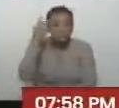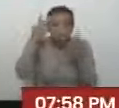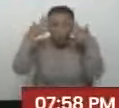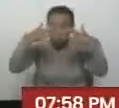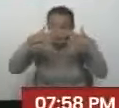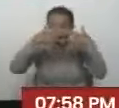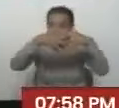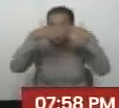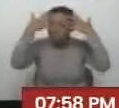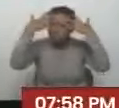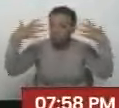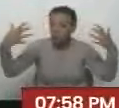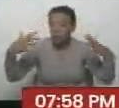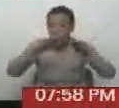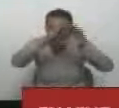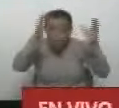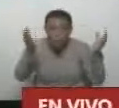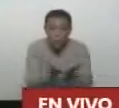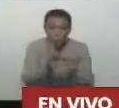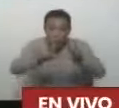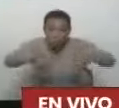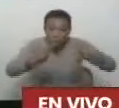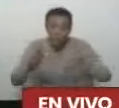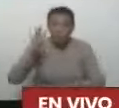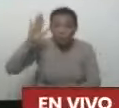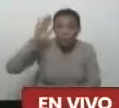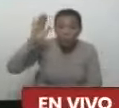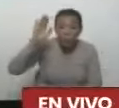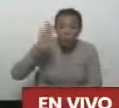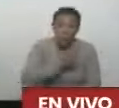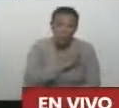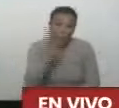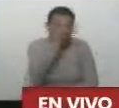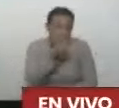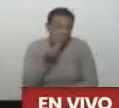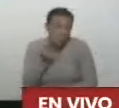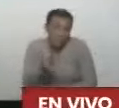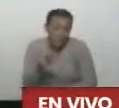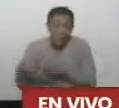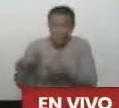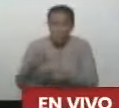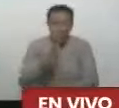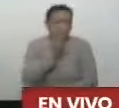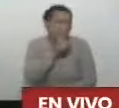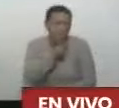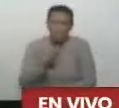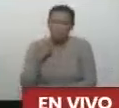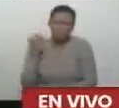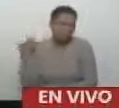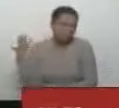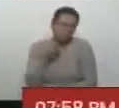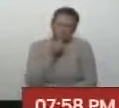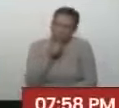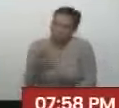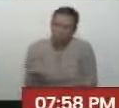ustedes, porque el mundo que viene, que le pertenece a ustedes, ya no nos pertenece a nosotros.